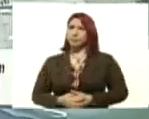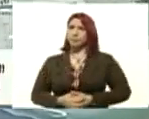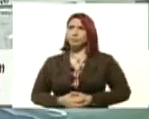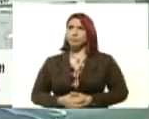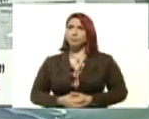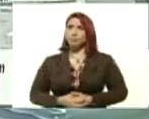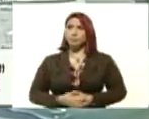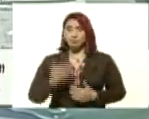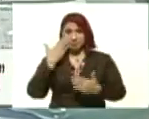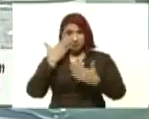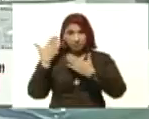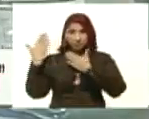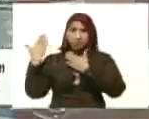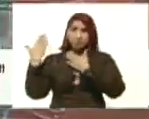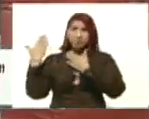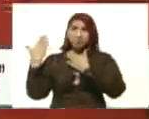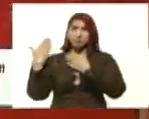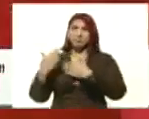Y está, miren.